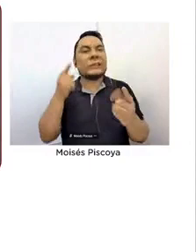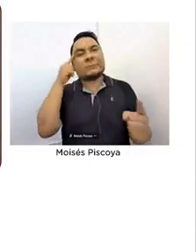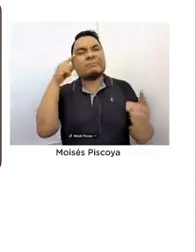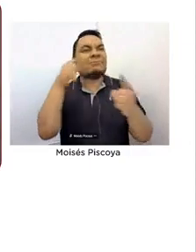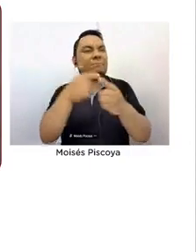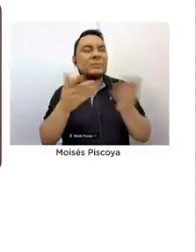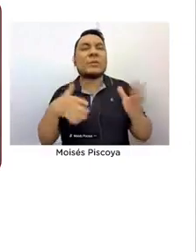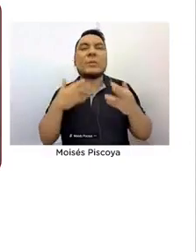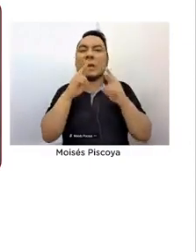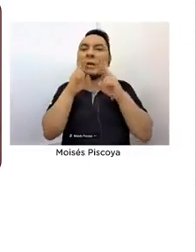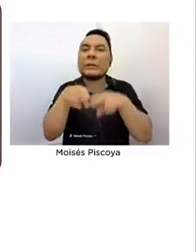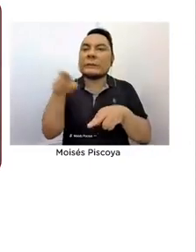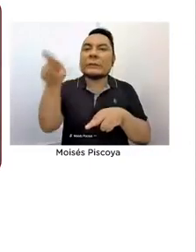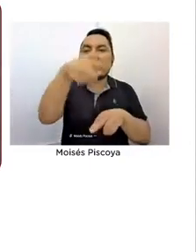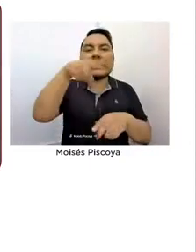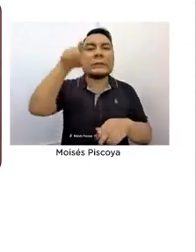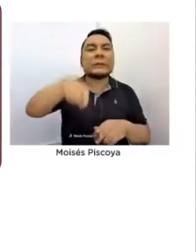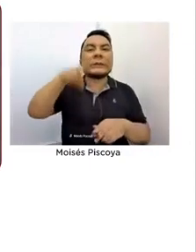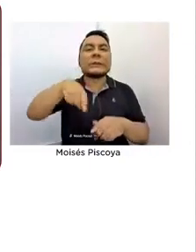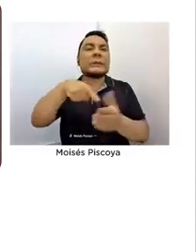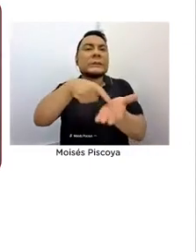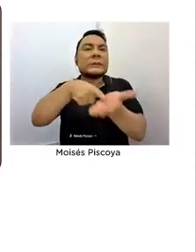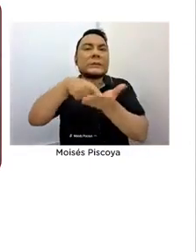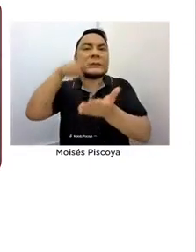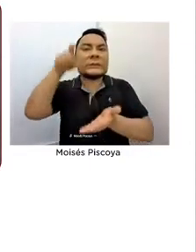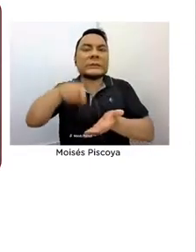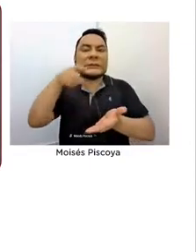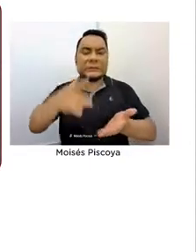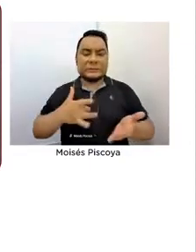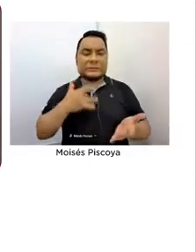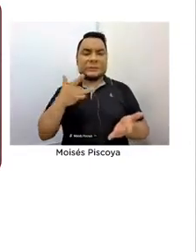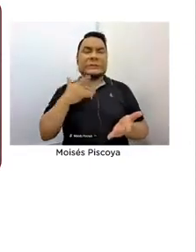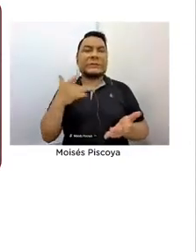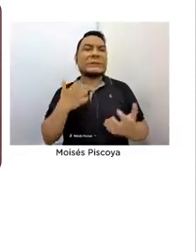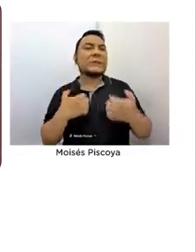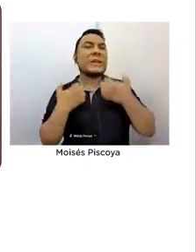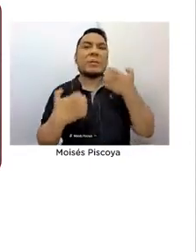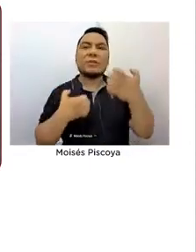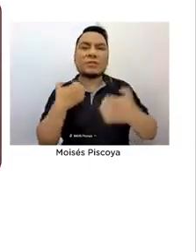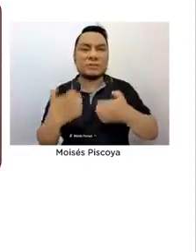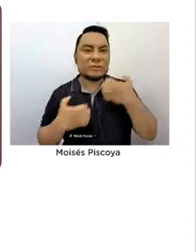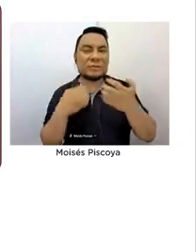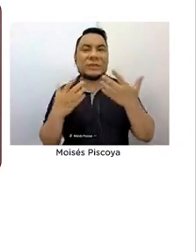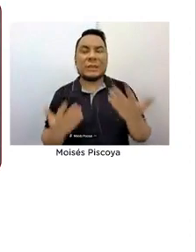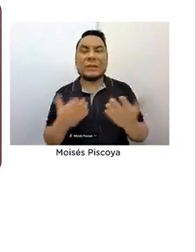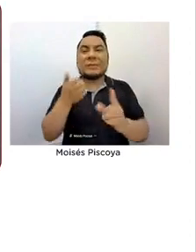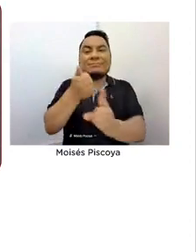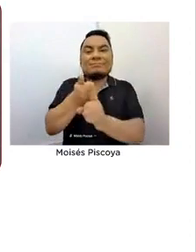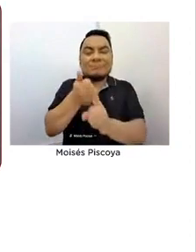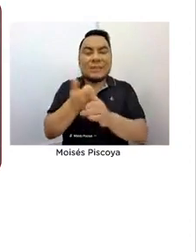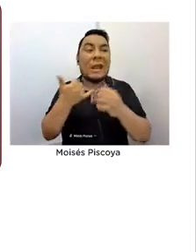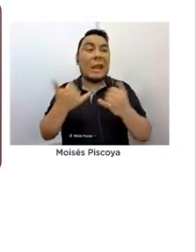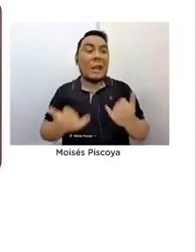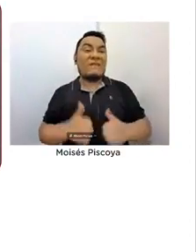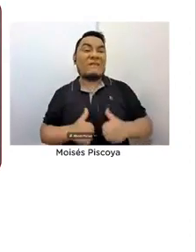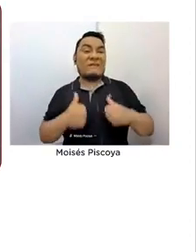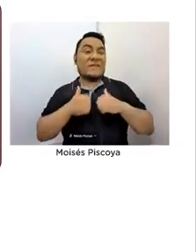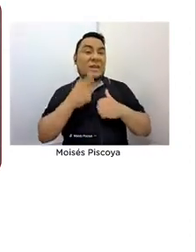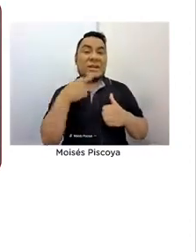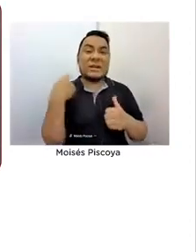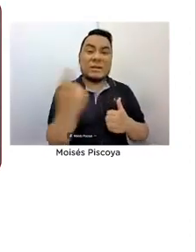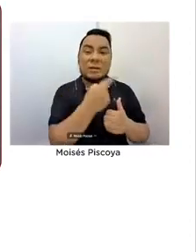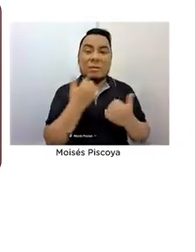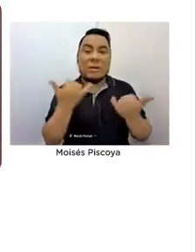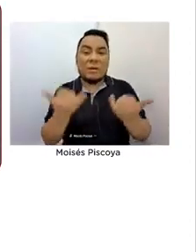responder a las necesidades y demandas socioemocionales propias del caso que estamos viviendo